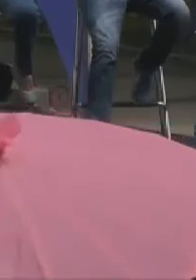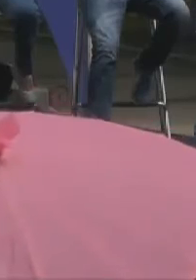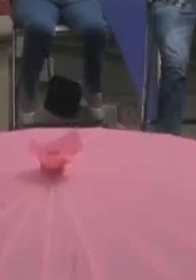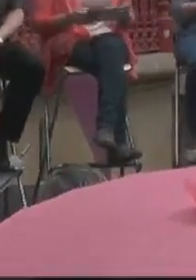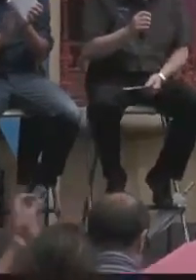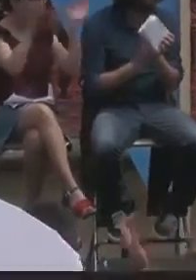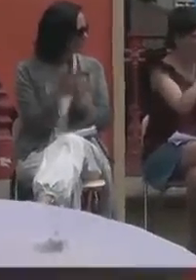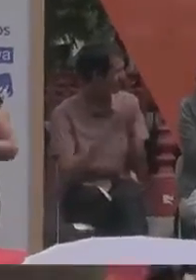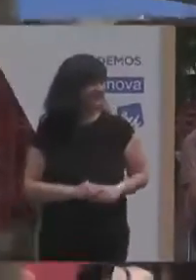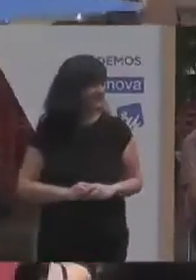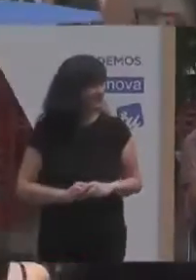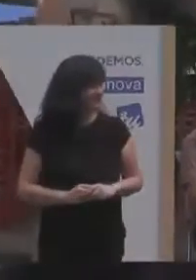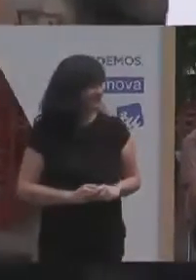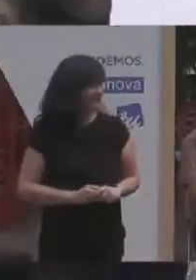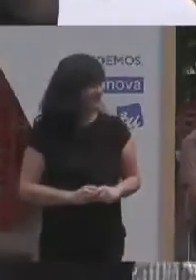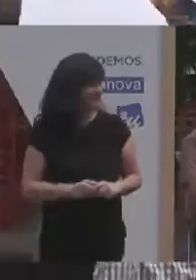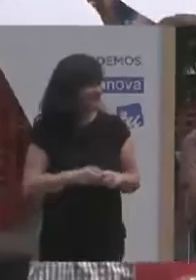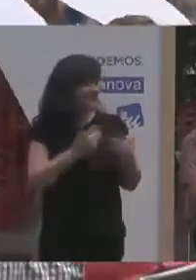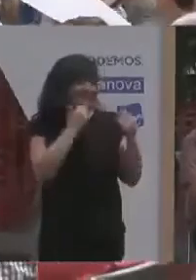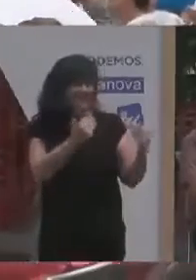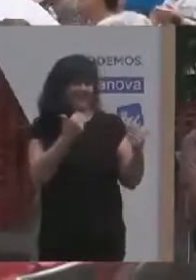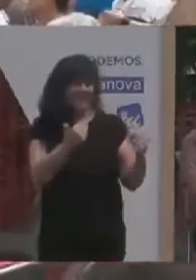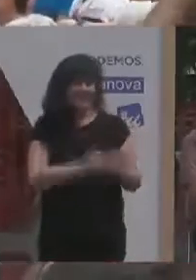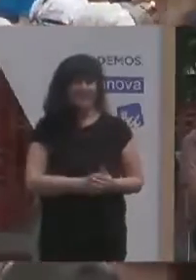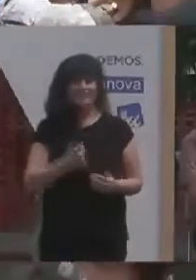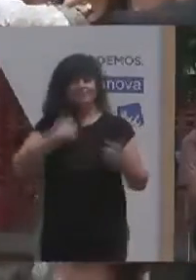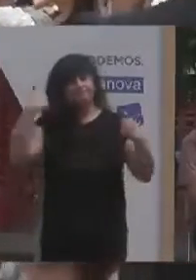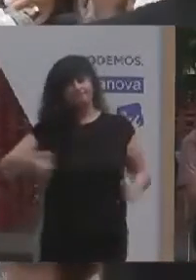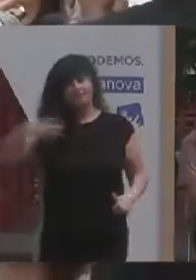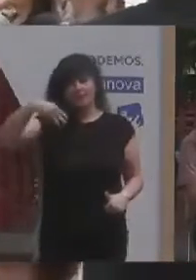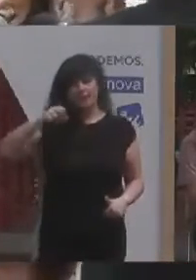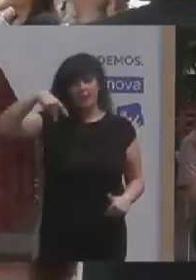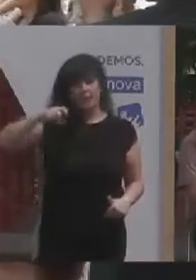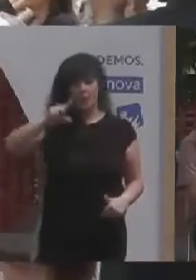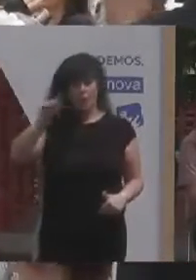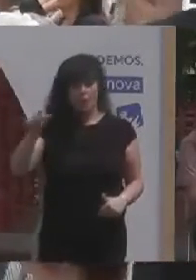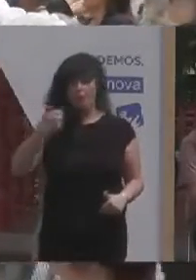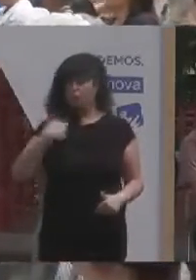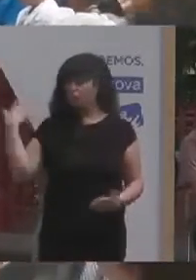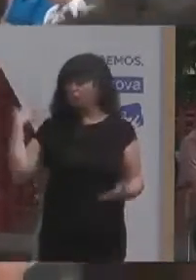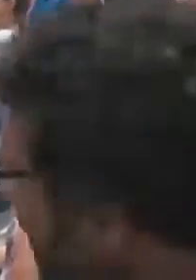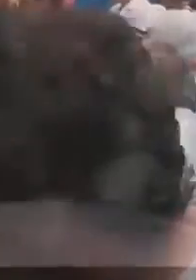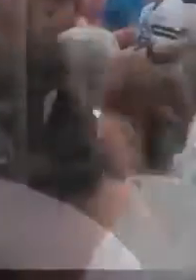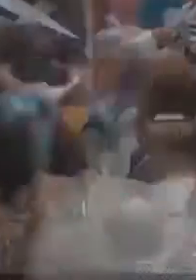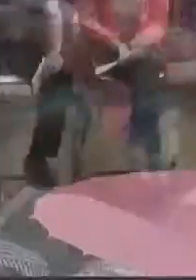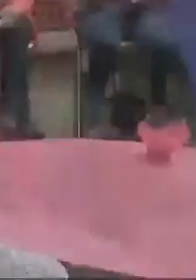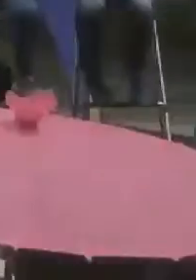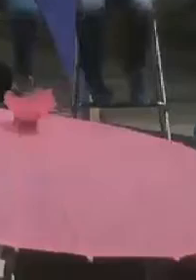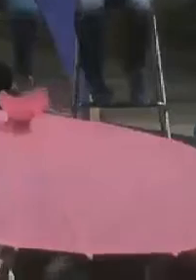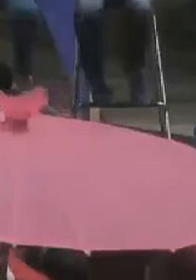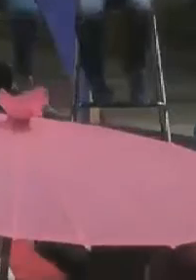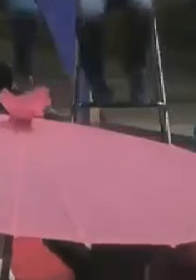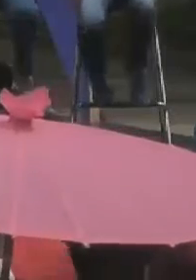Moitas gracias a todos. Eu son Manolo Peñarrey, fui médico durante 40 anos e